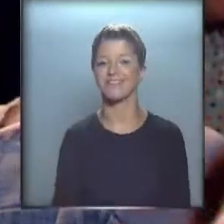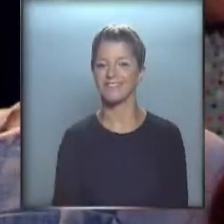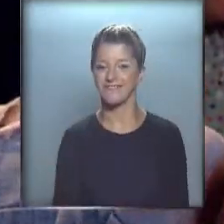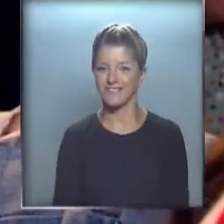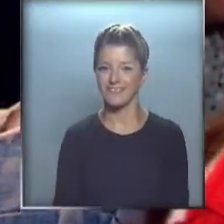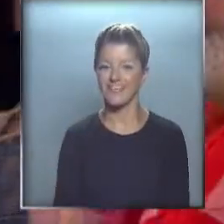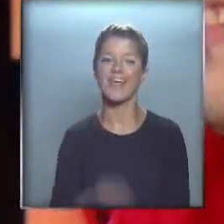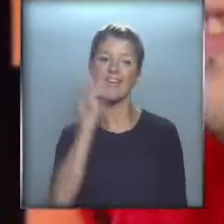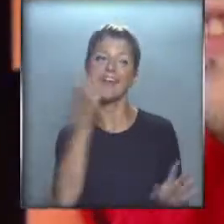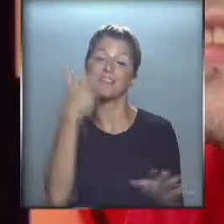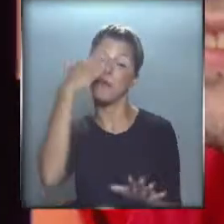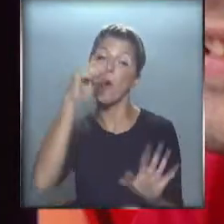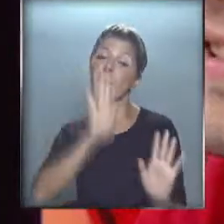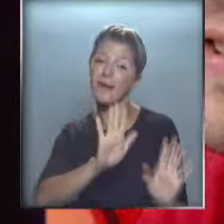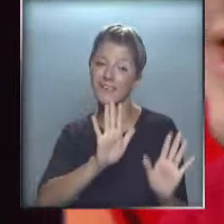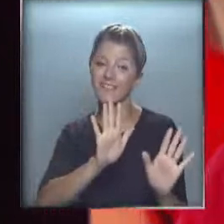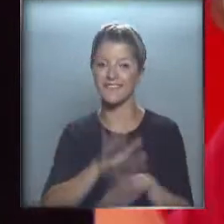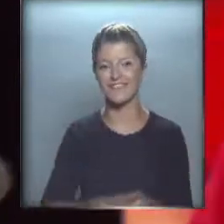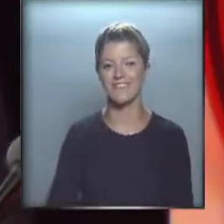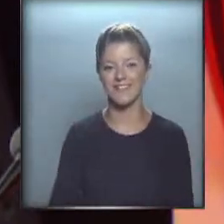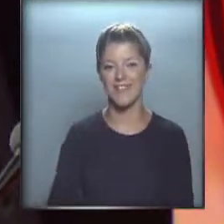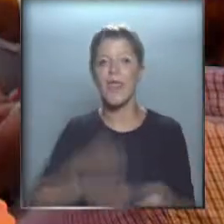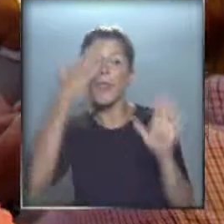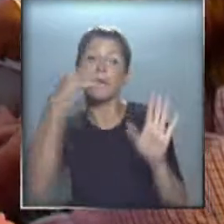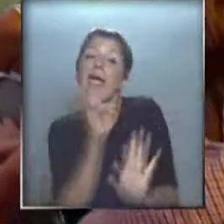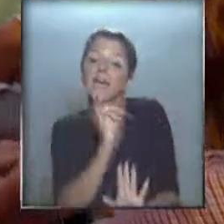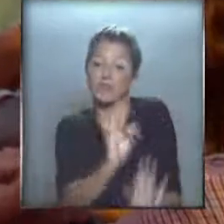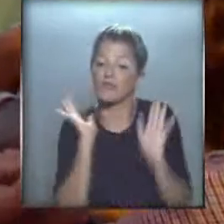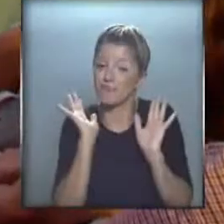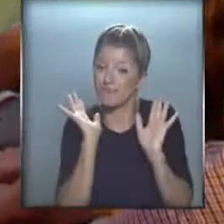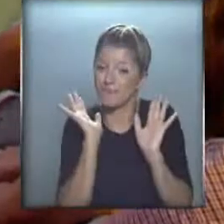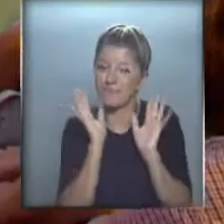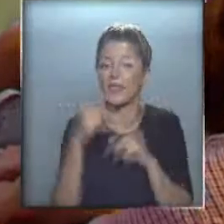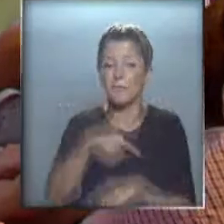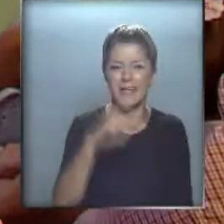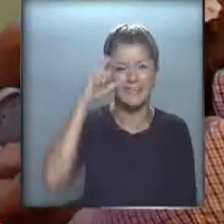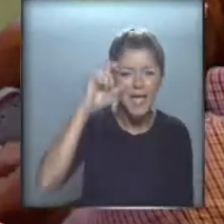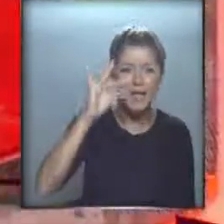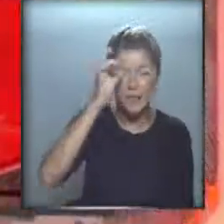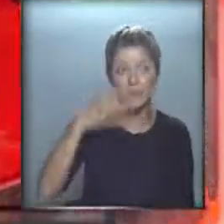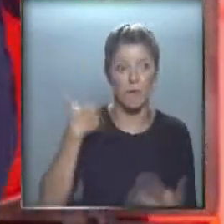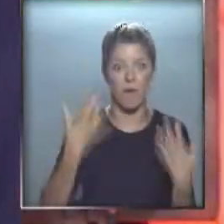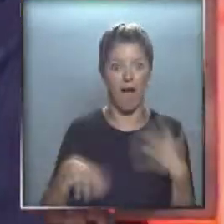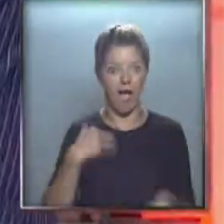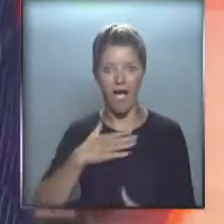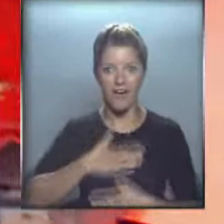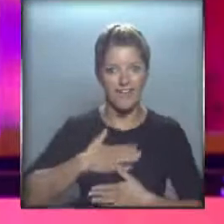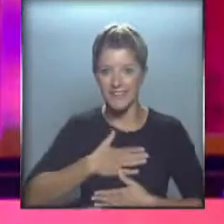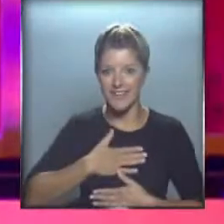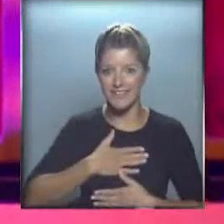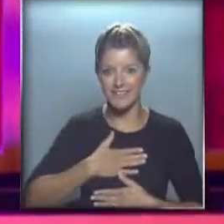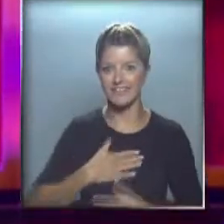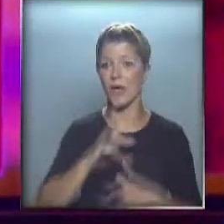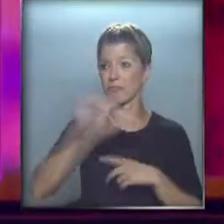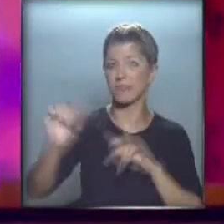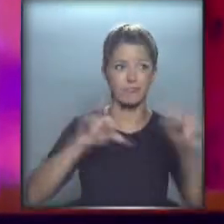funcione después, lo sabemos. Después pasa. Tema aparte. Después te ves que va aumentando, 10, 12, claro. Claro. Y decís, otra vez se va. No, pero